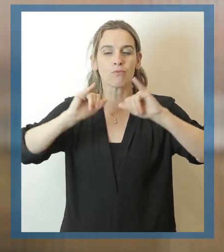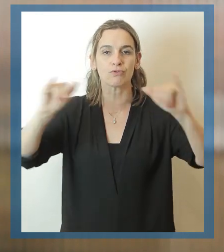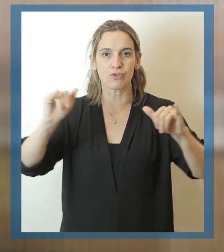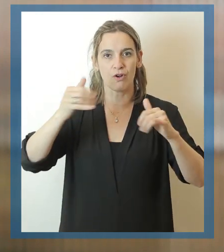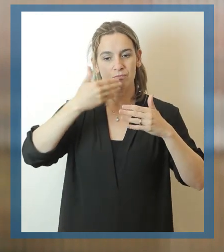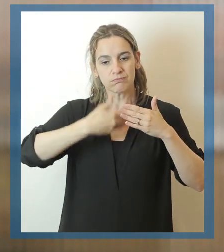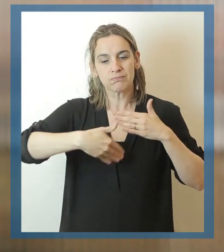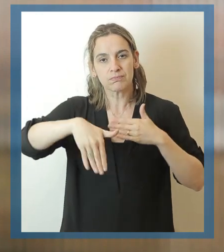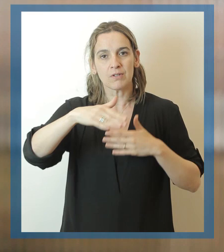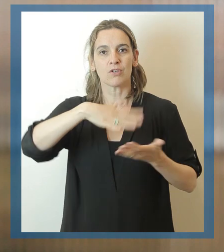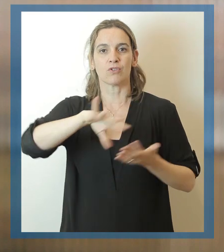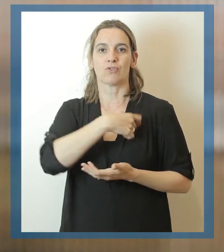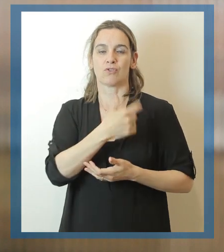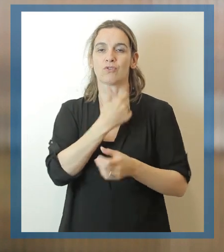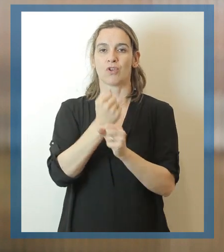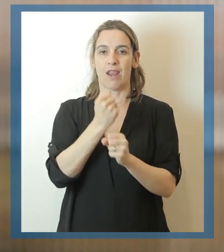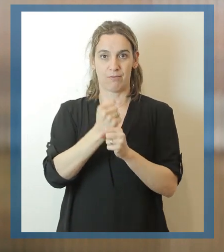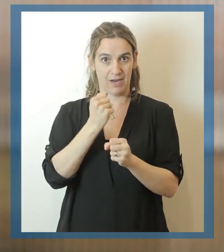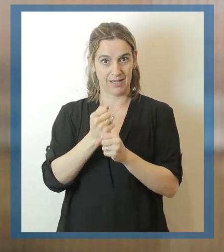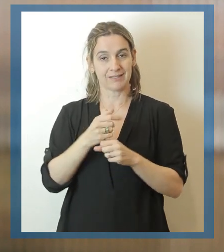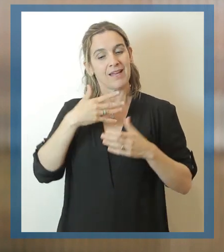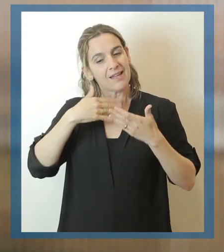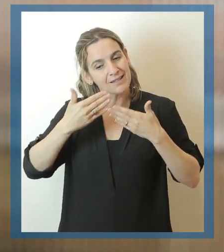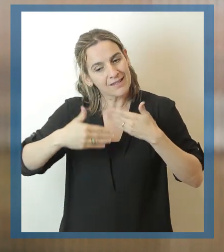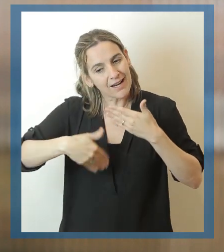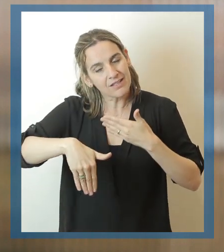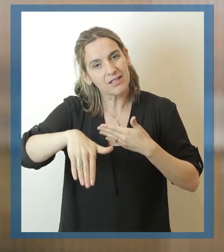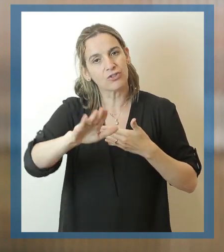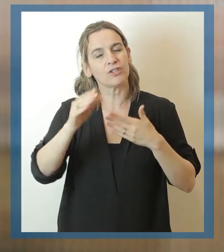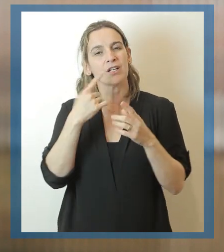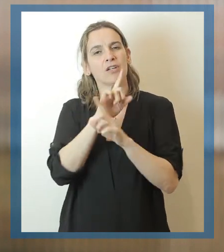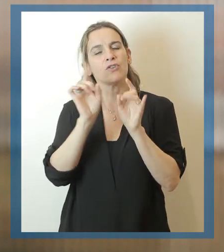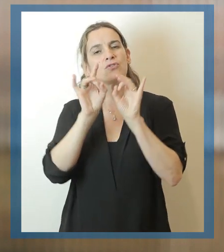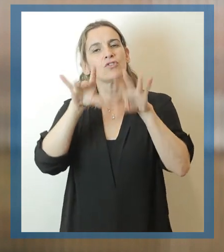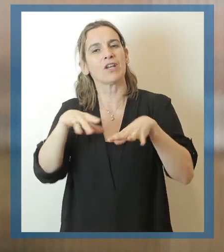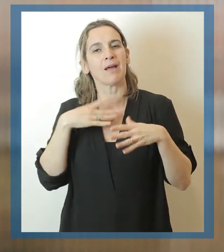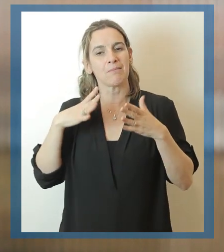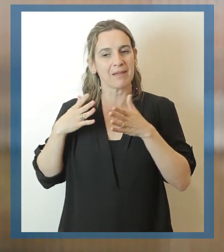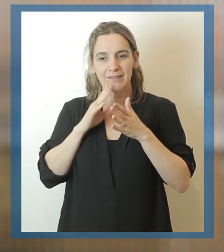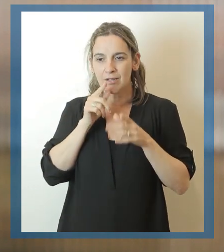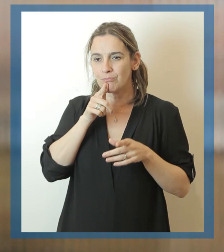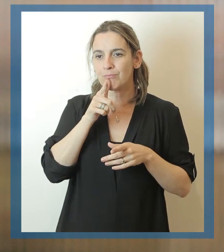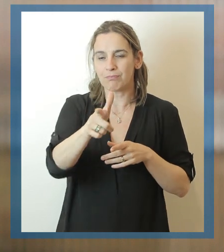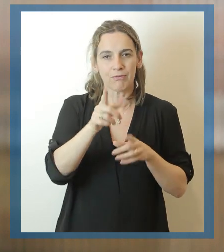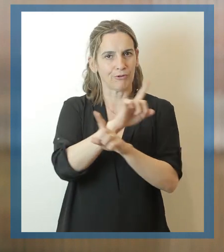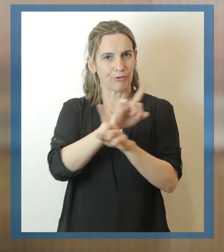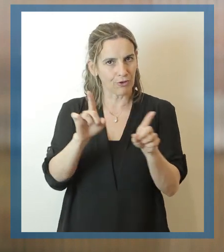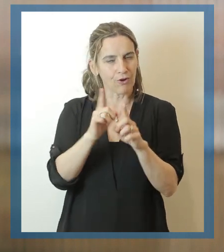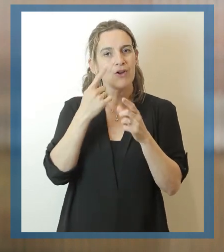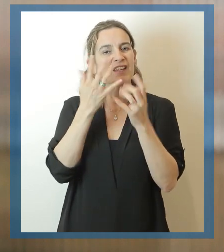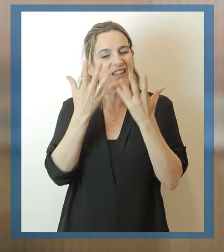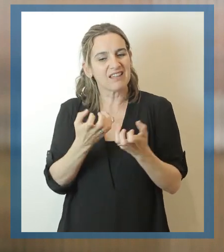Mides tiene que ver fundamentalmente con la promoción de trayectorias sociolaborales.